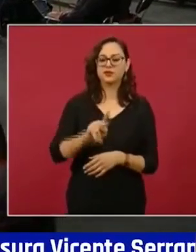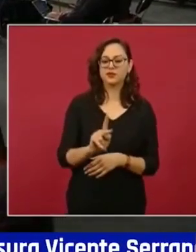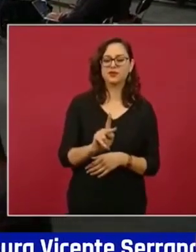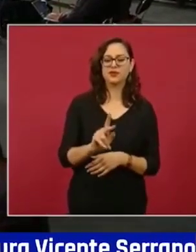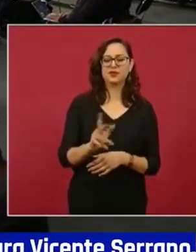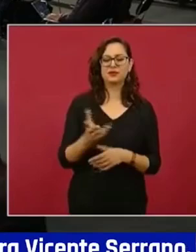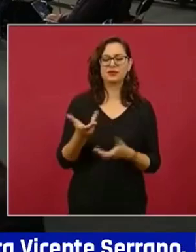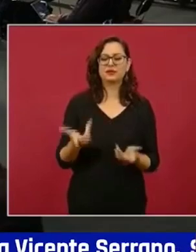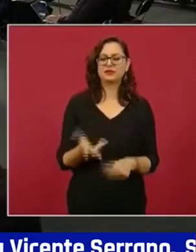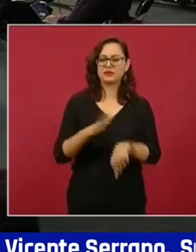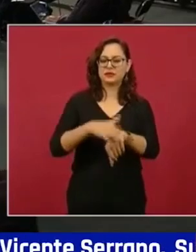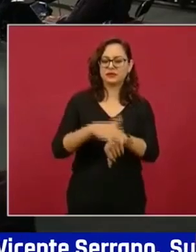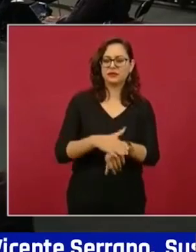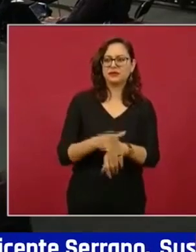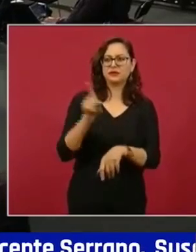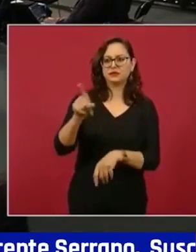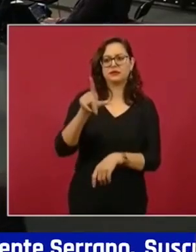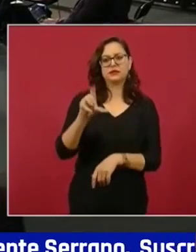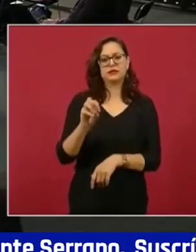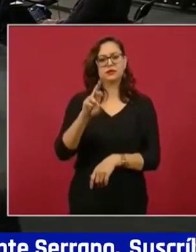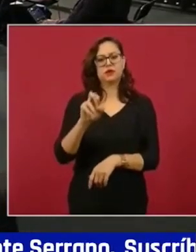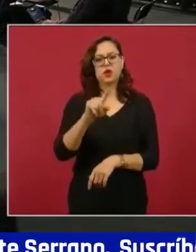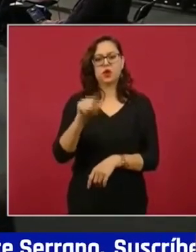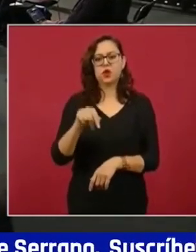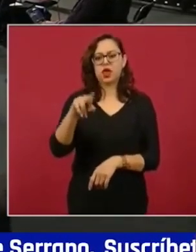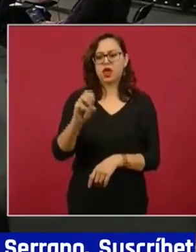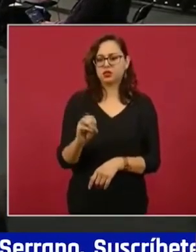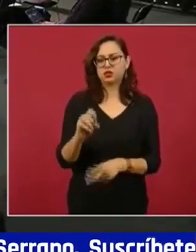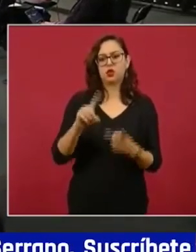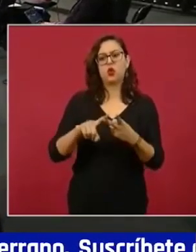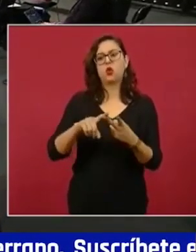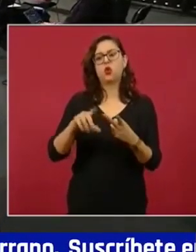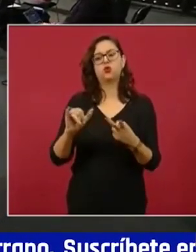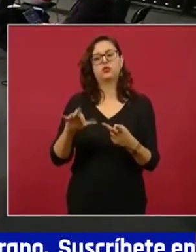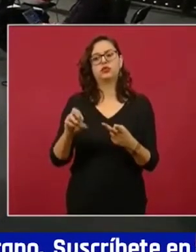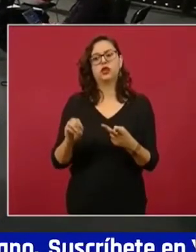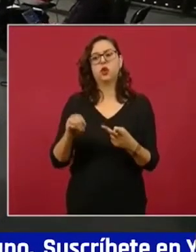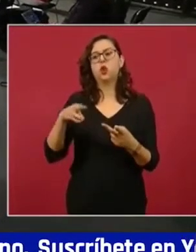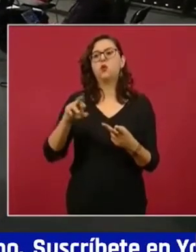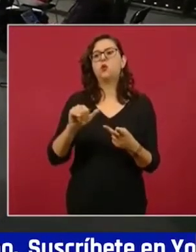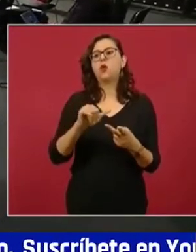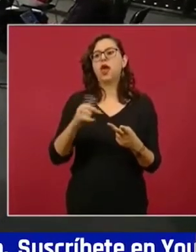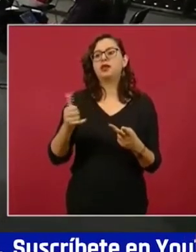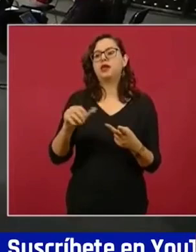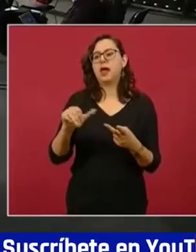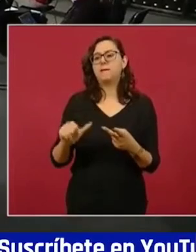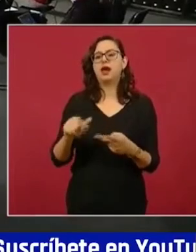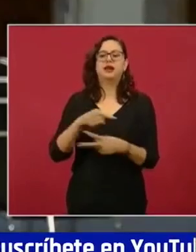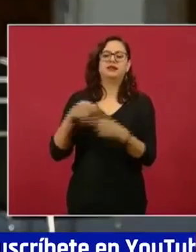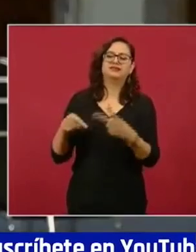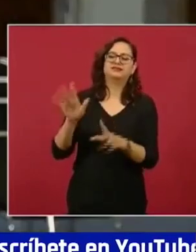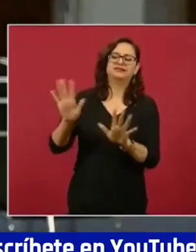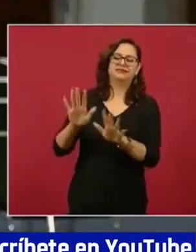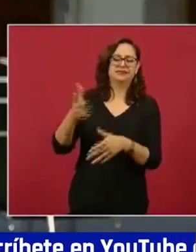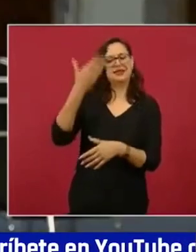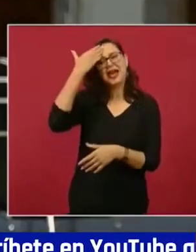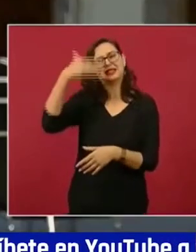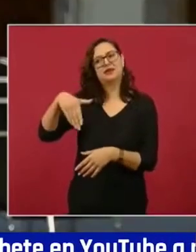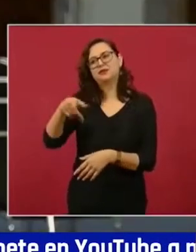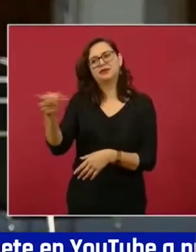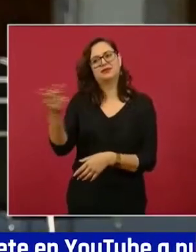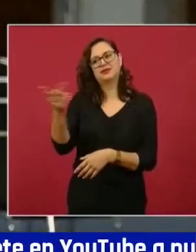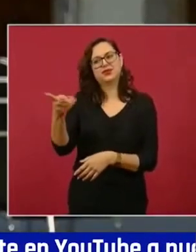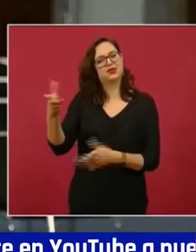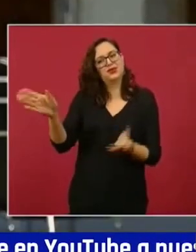un llamado, pues no a Lorenzo Córdoba ni a Ciro Murayama, que ya está muy claro de qué lado están, sino más bien al resto